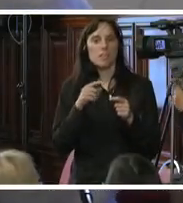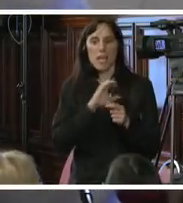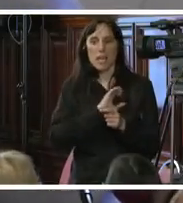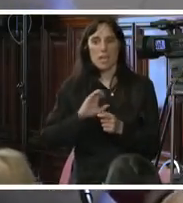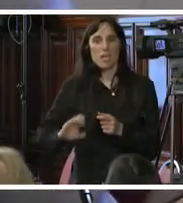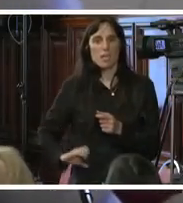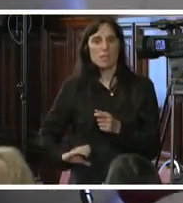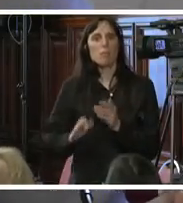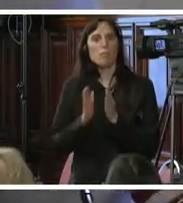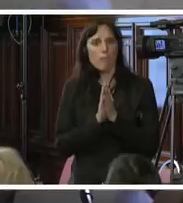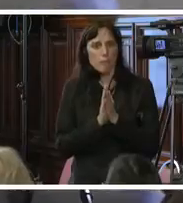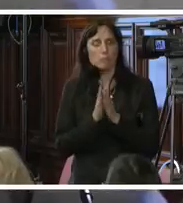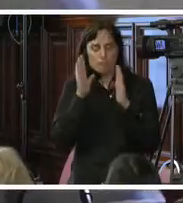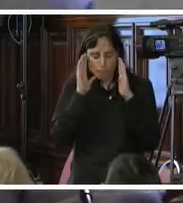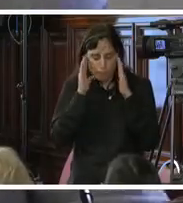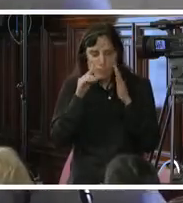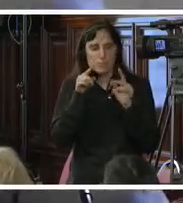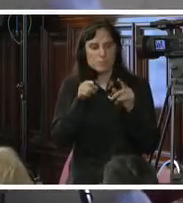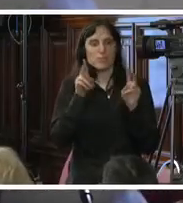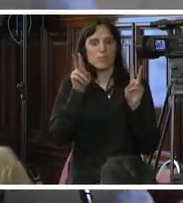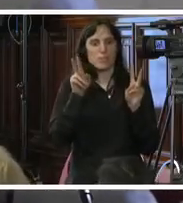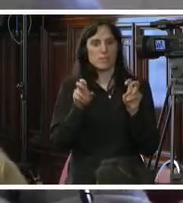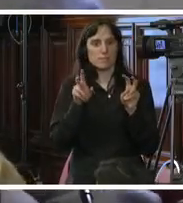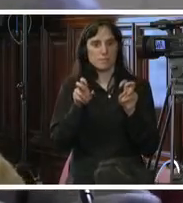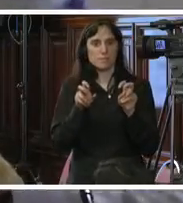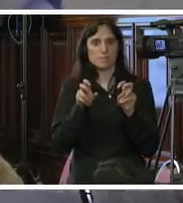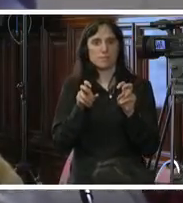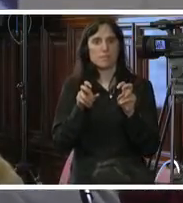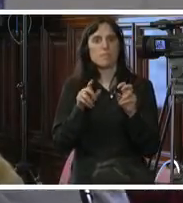estados se dediquen más a eso. En